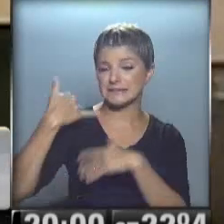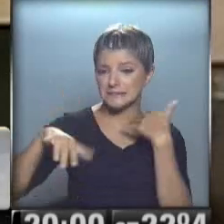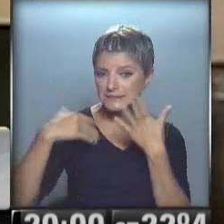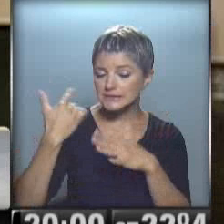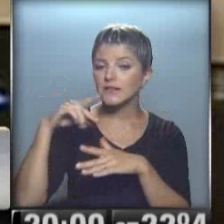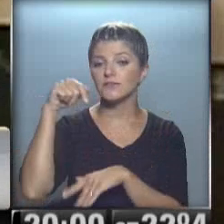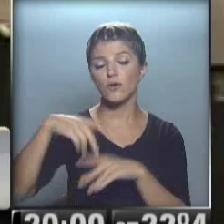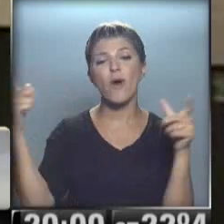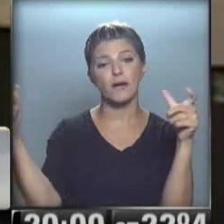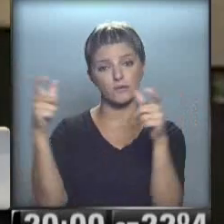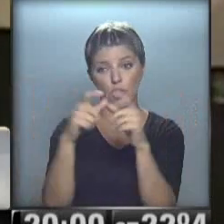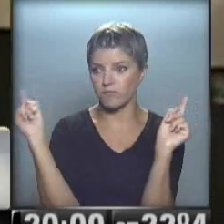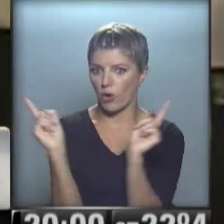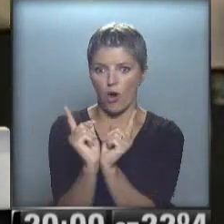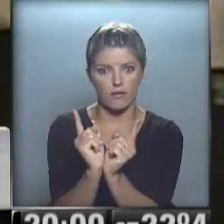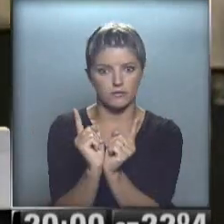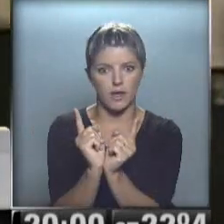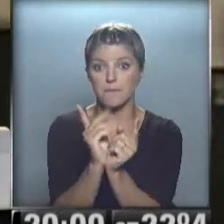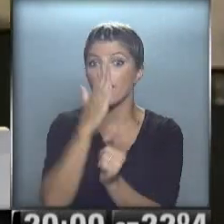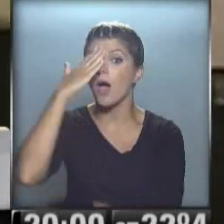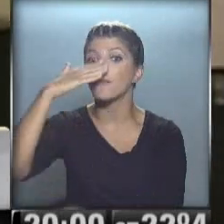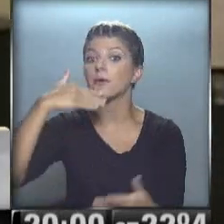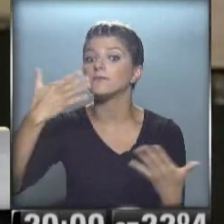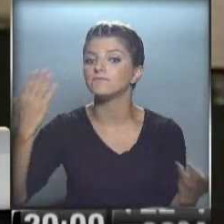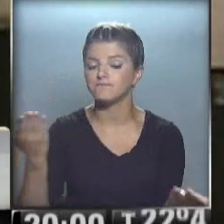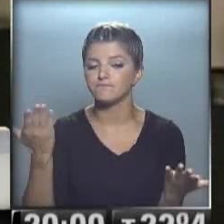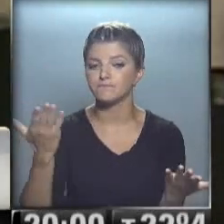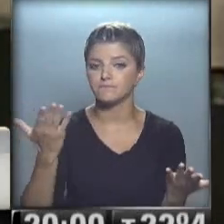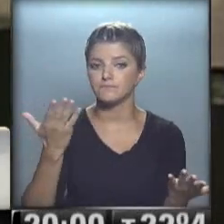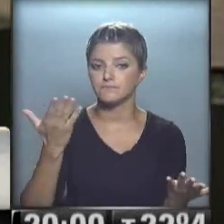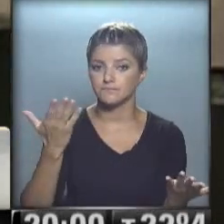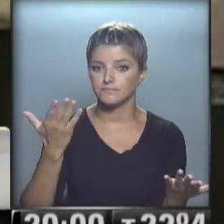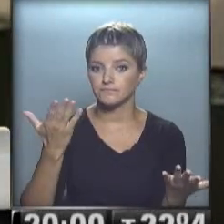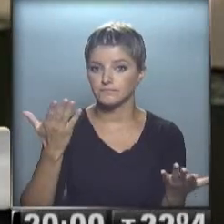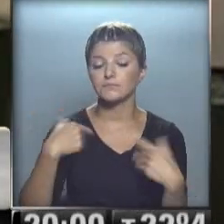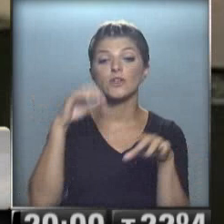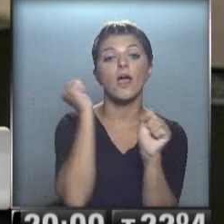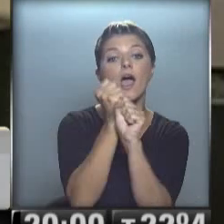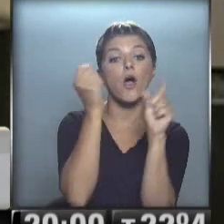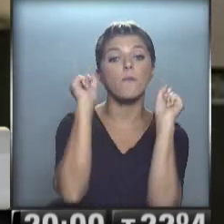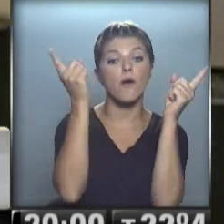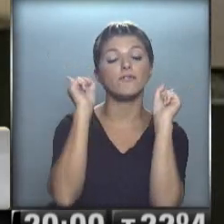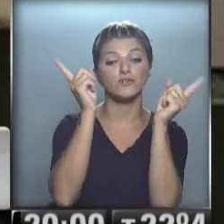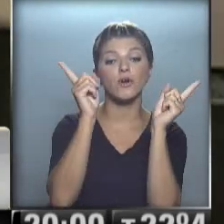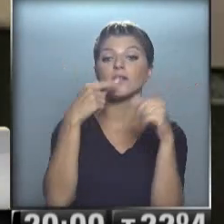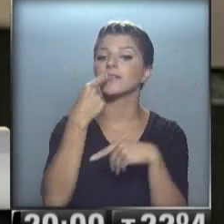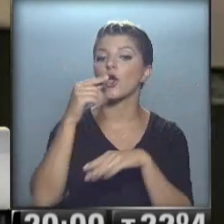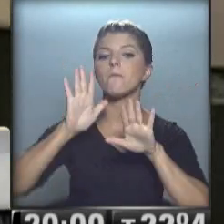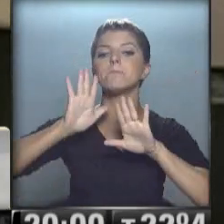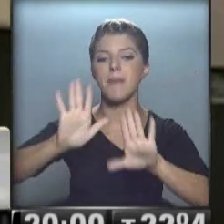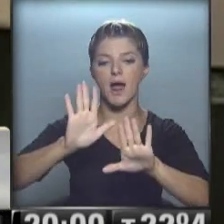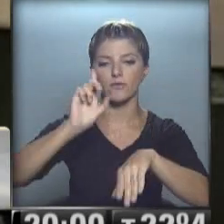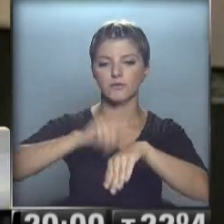una reunión muy breve para finalmente decretar los trabajadores de la educación un paro por